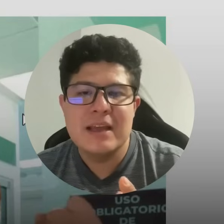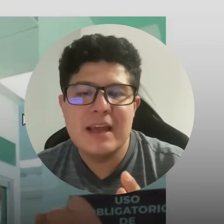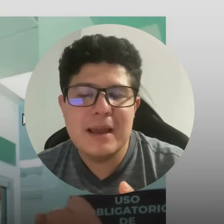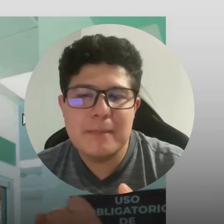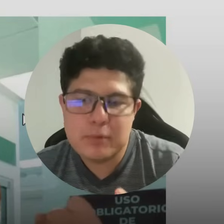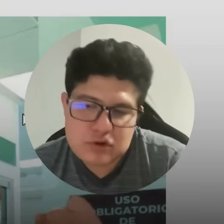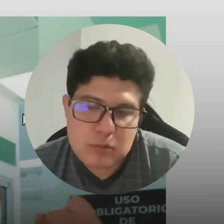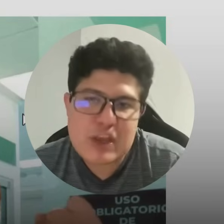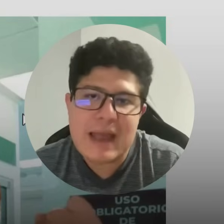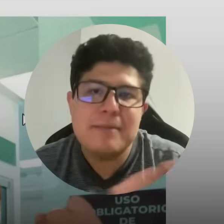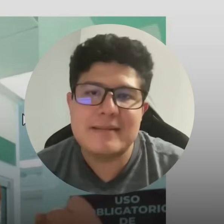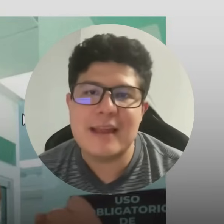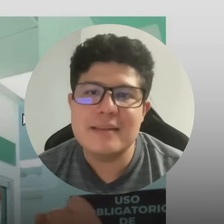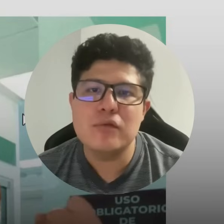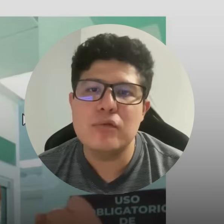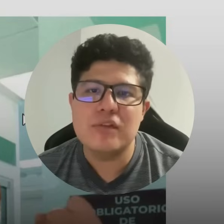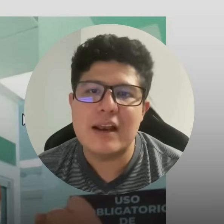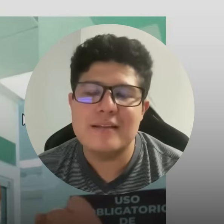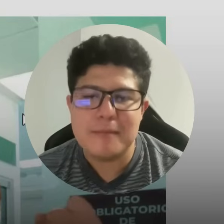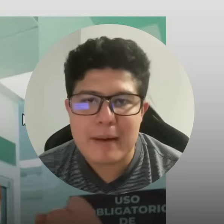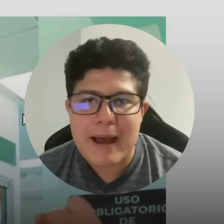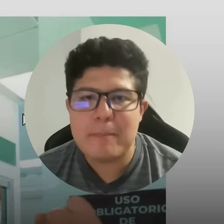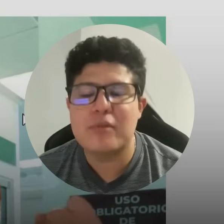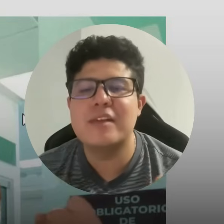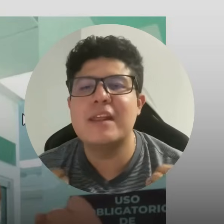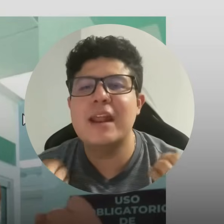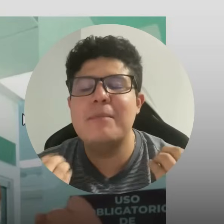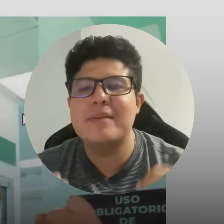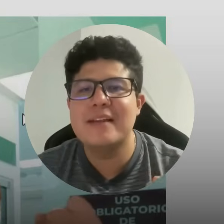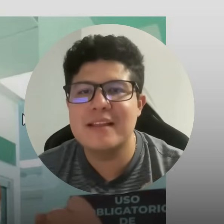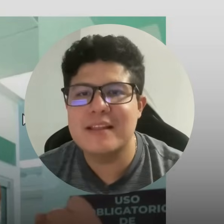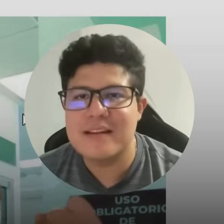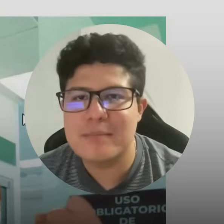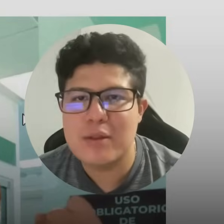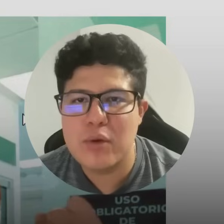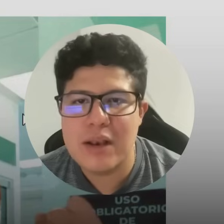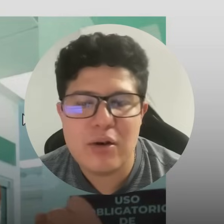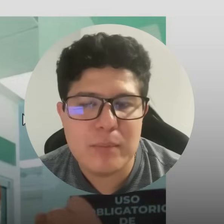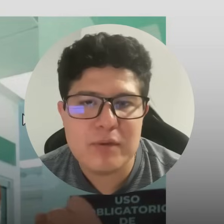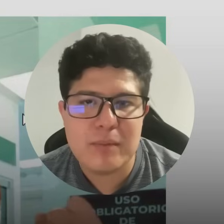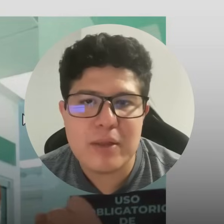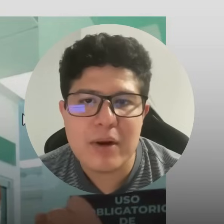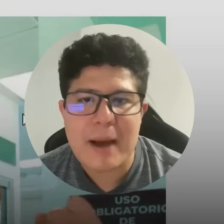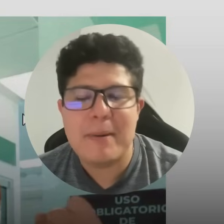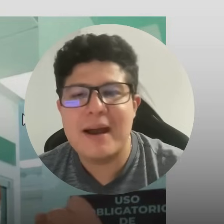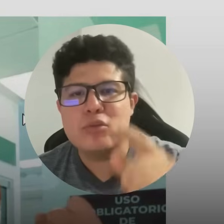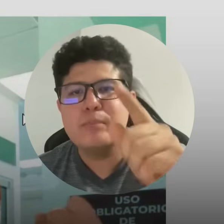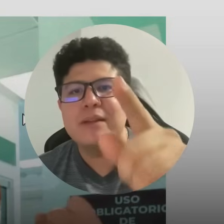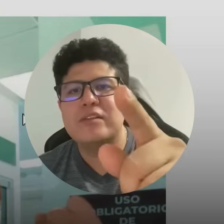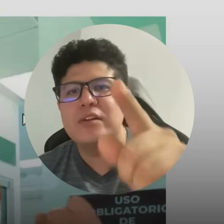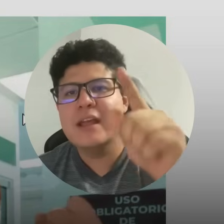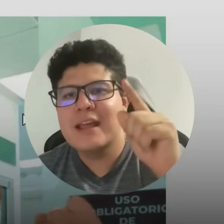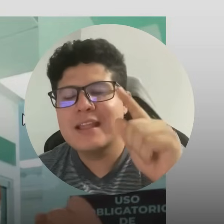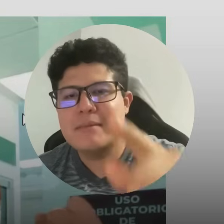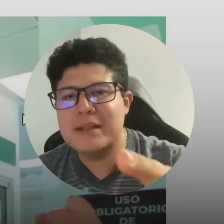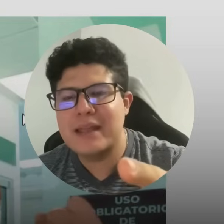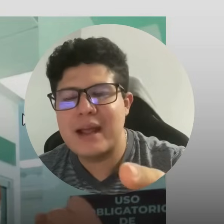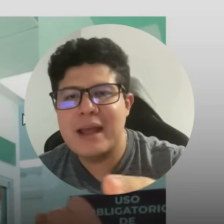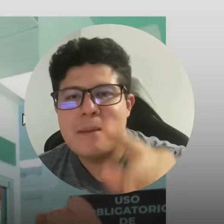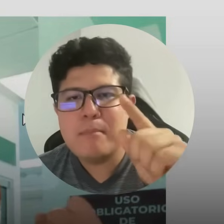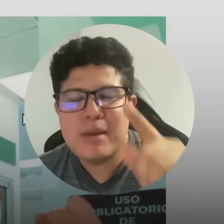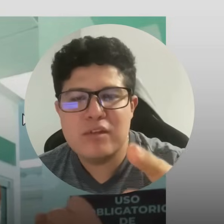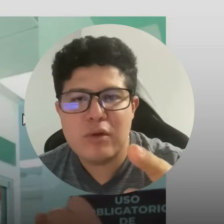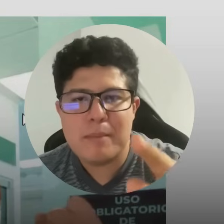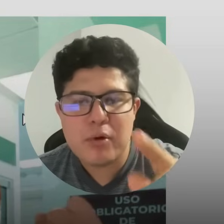eh Pues como ya hay bastantes sucursales va a proceder el presidente Andrés Manuel López Obrador a pagar tu pensión de